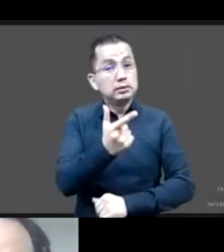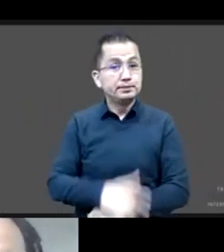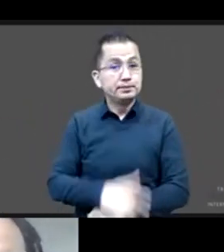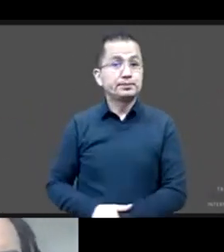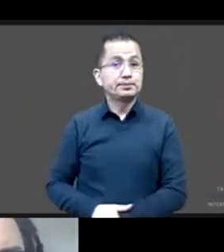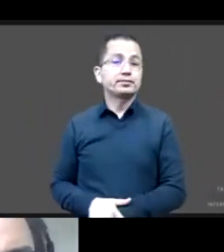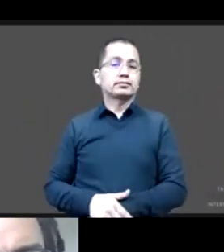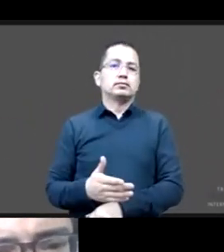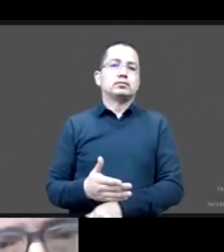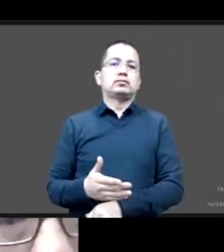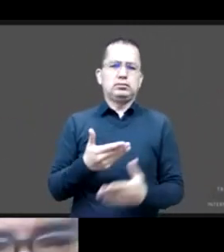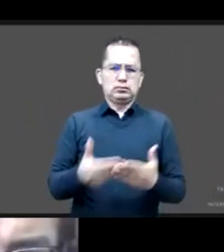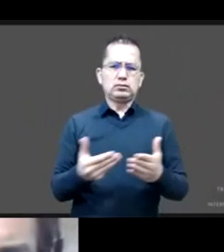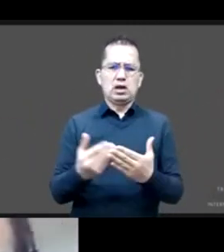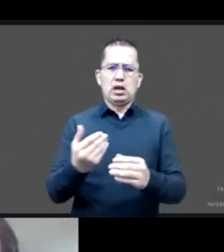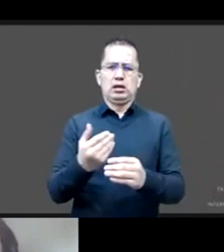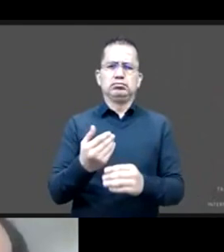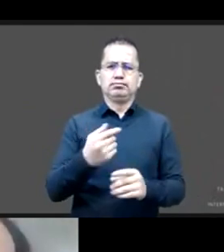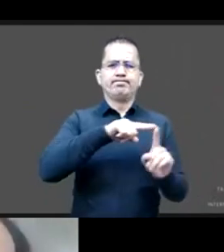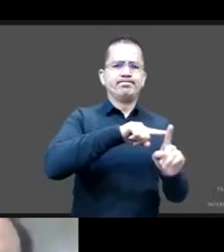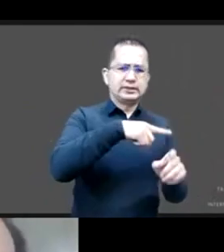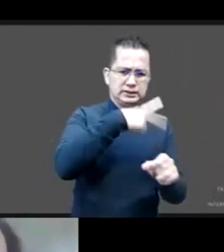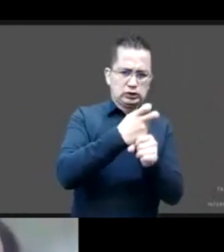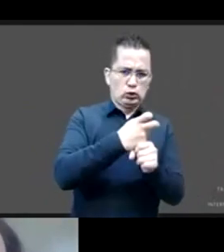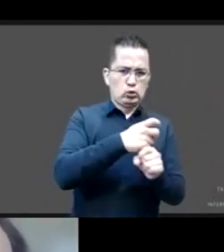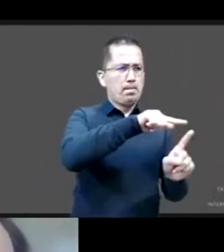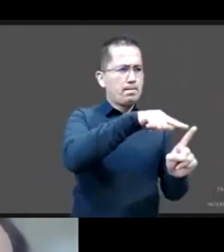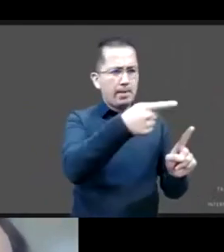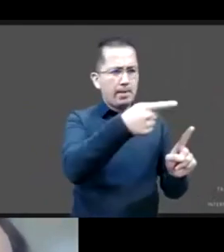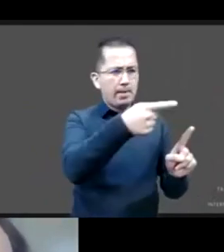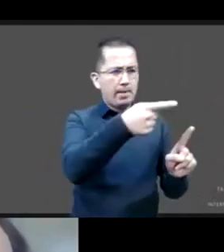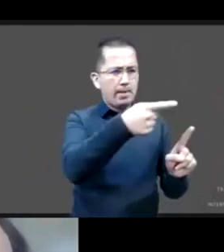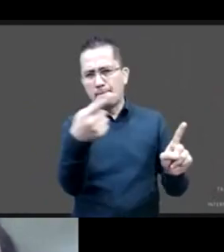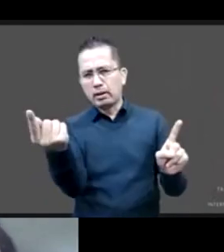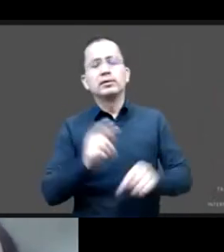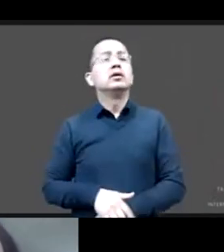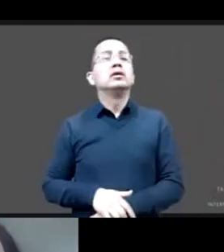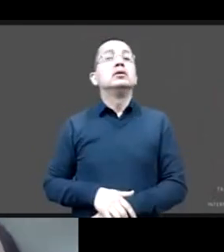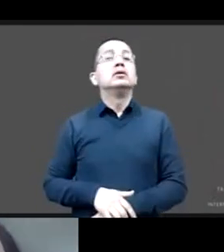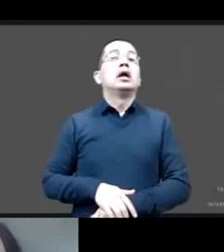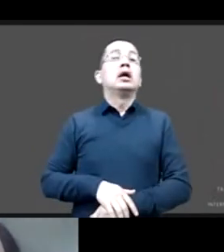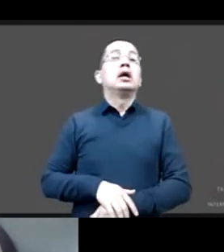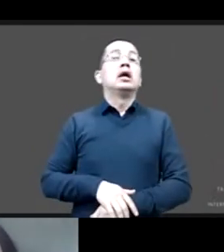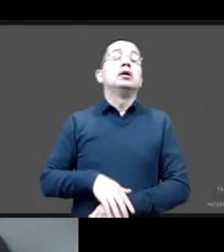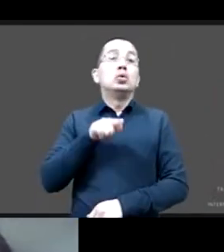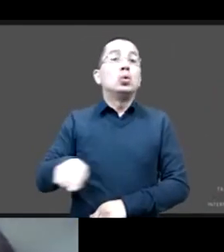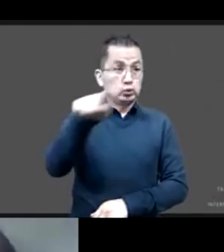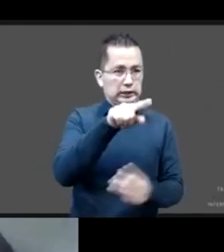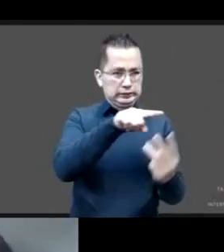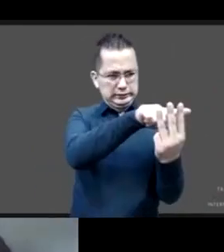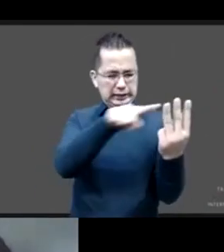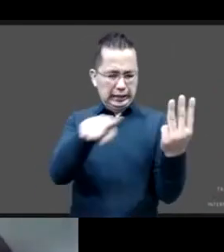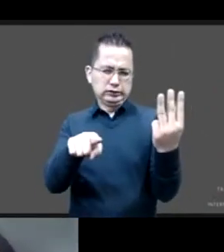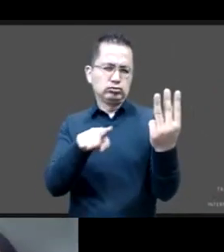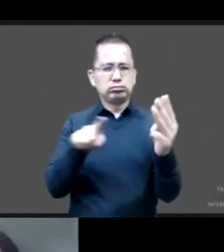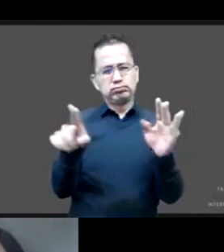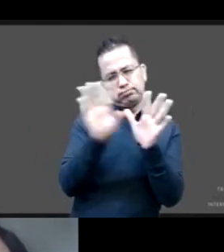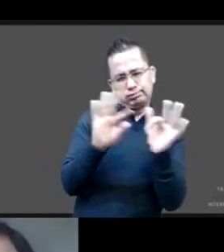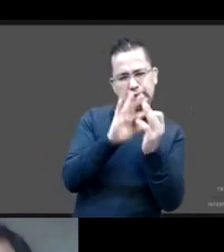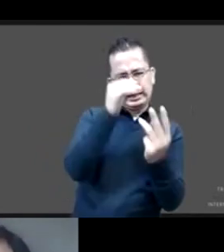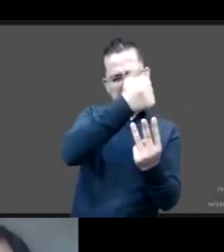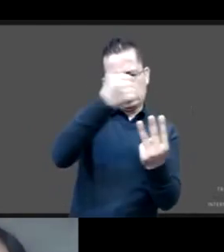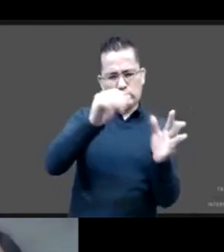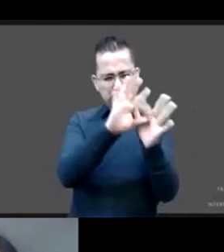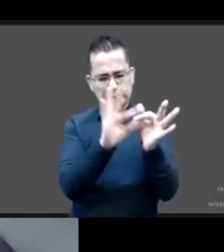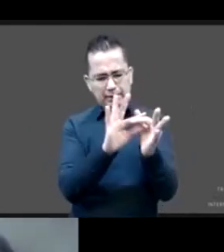compartir experiencias ¿qué cosas que no han dicho o qué cosas que los otros colegas dijeron les permitirían